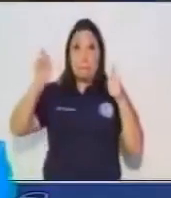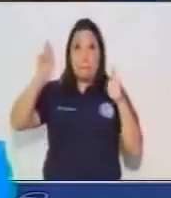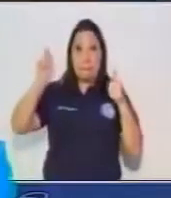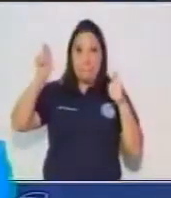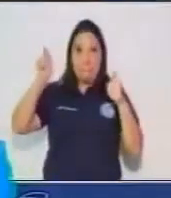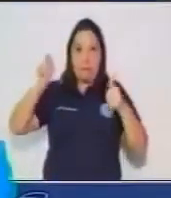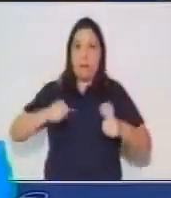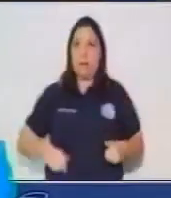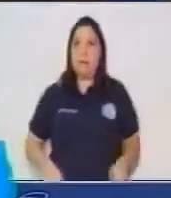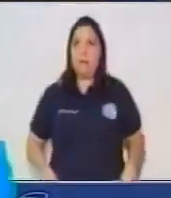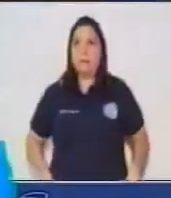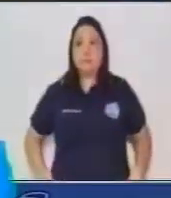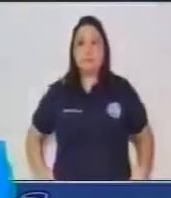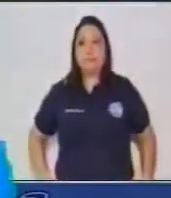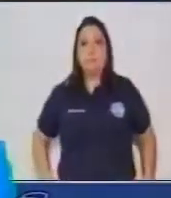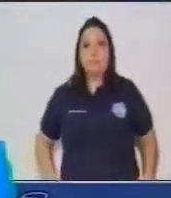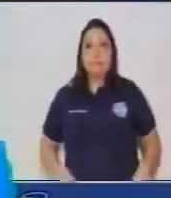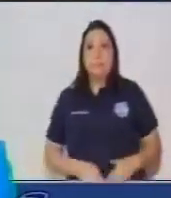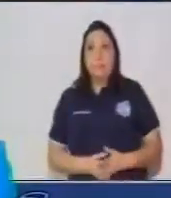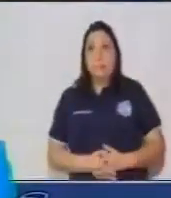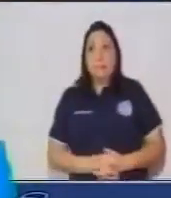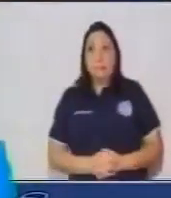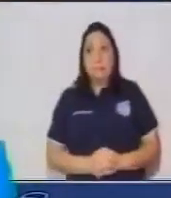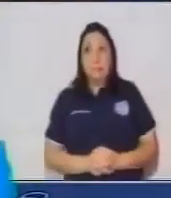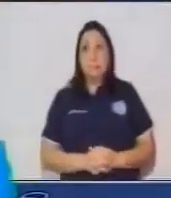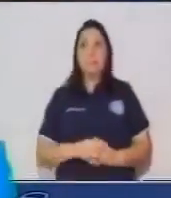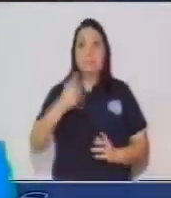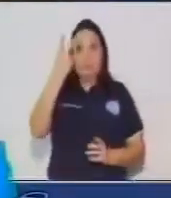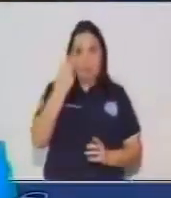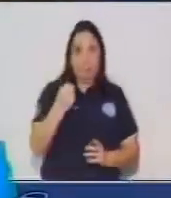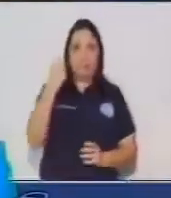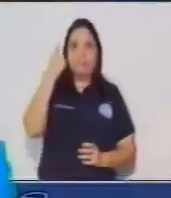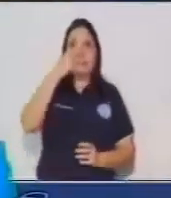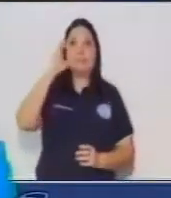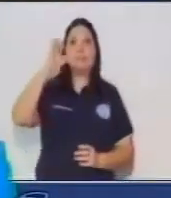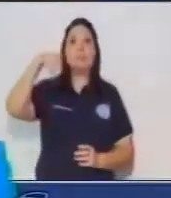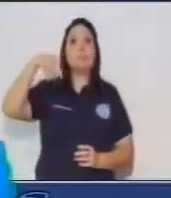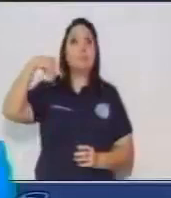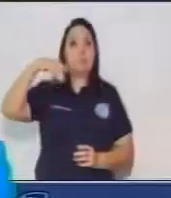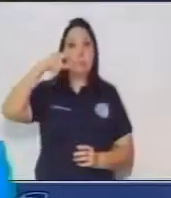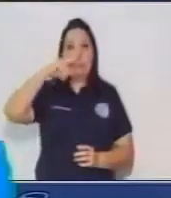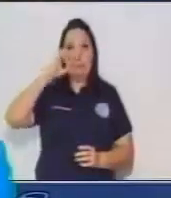sale un segmento o una recta,